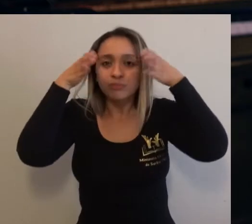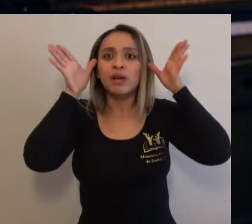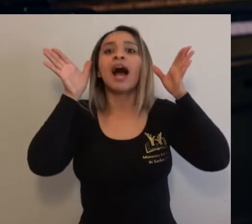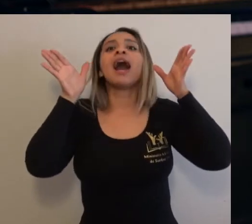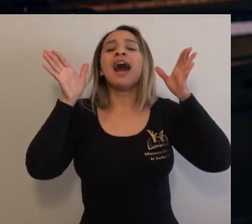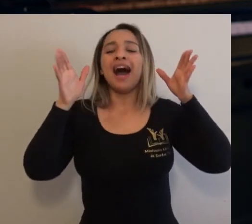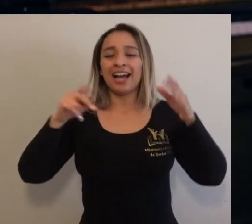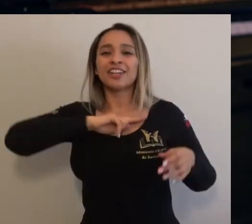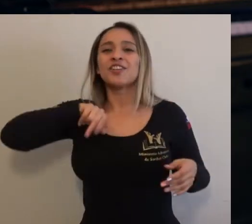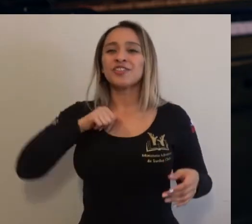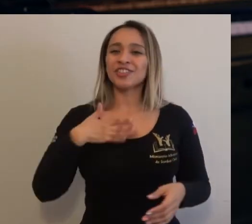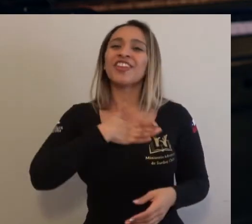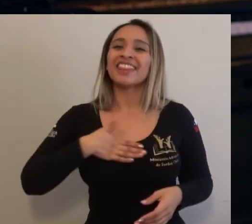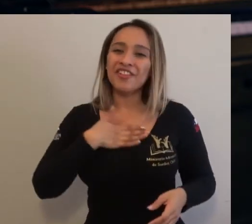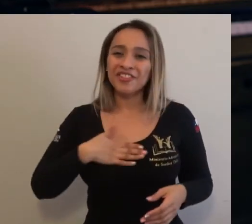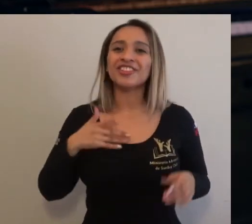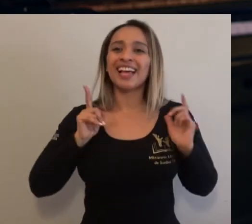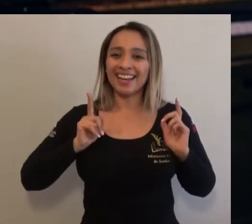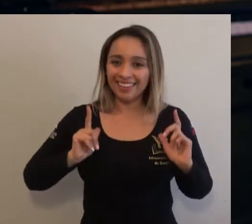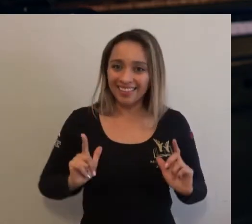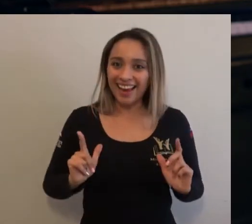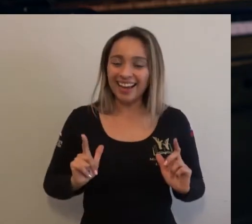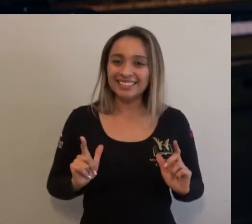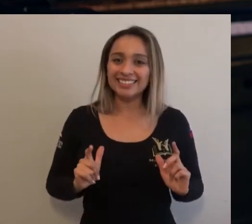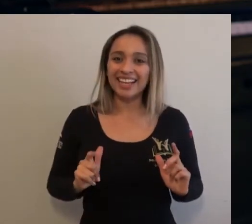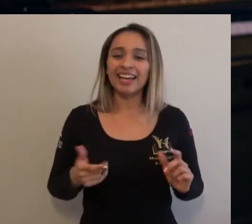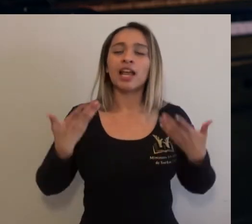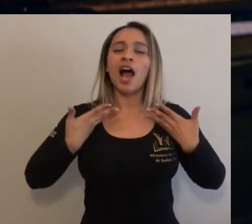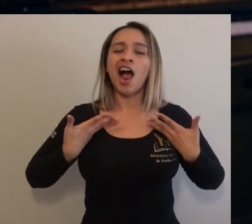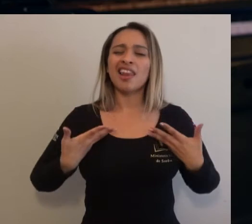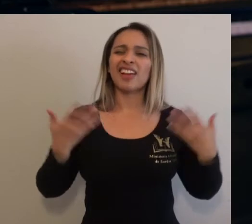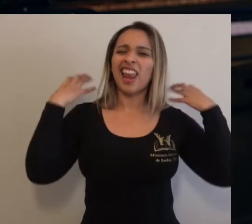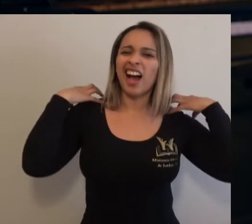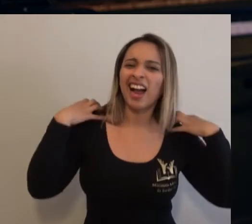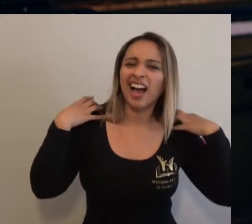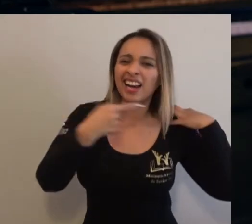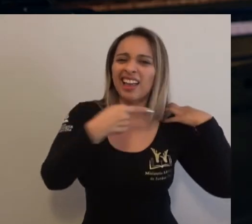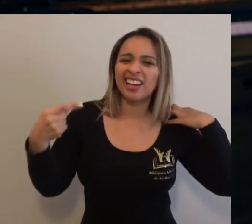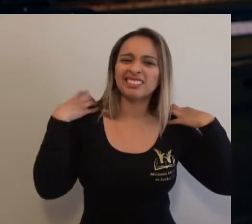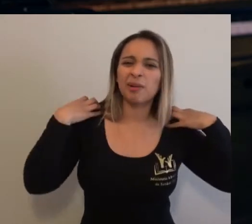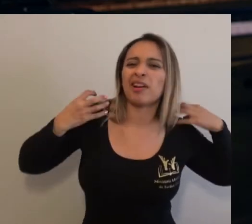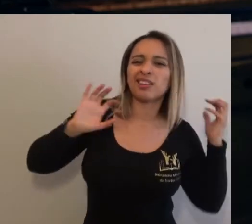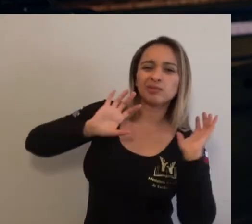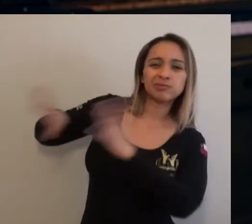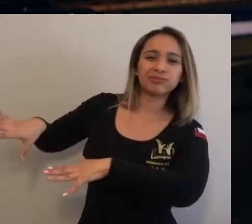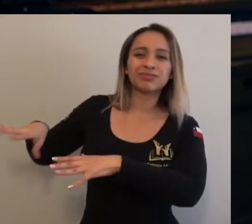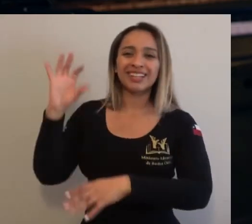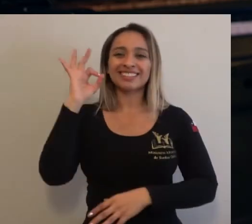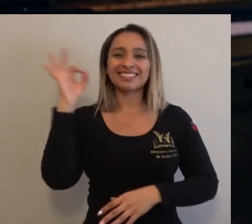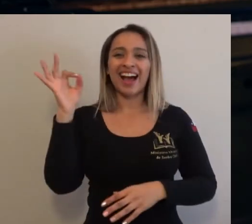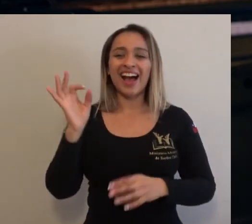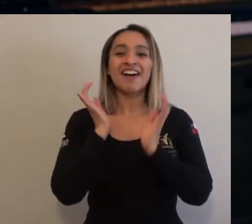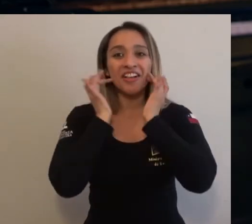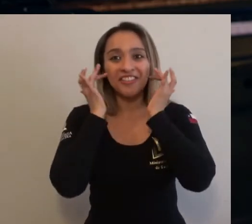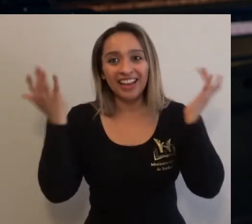donde nosotros podemos disfrutar, donde podemos descansar y realmente aliviarnos de todas las cargas de la semana, es verdad. Y